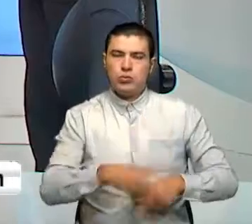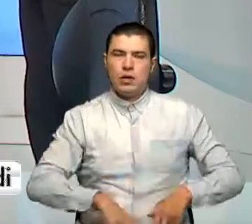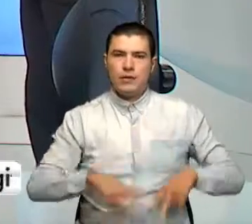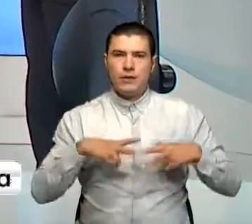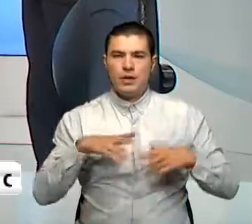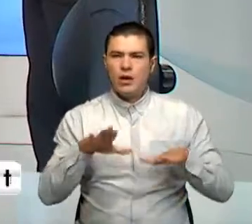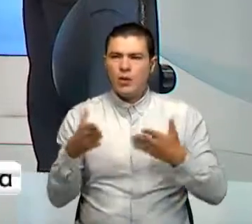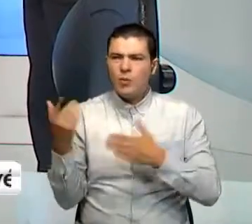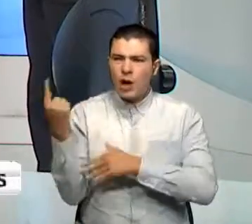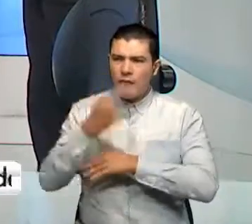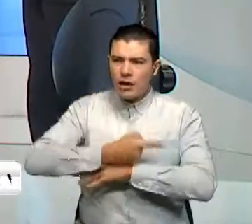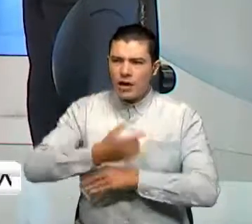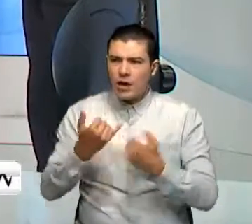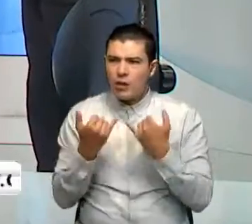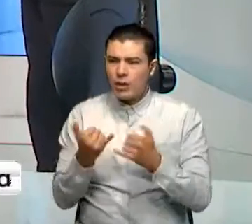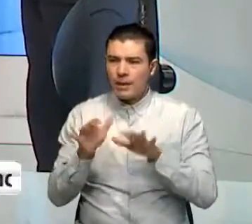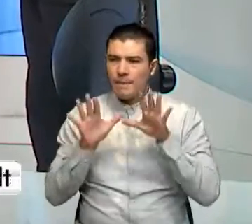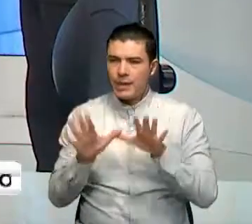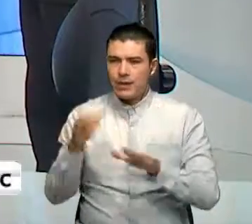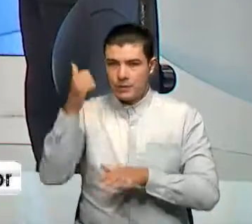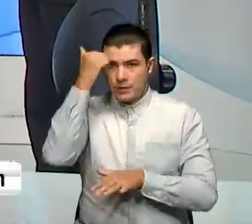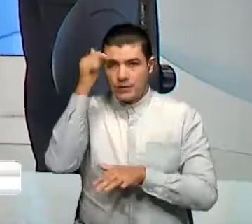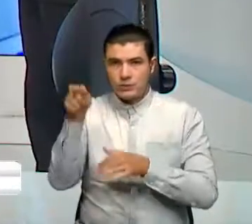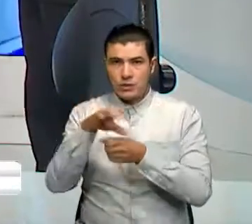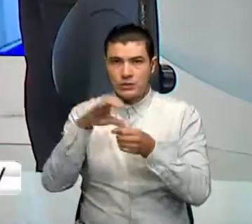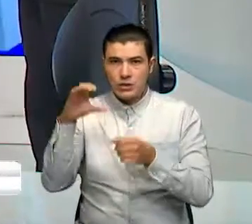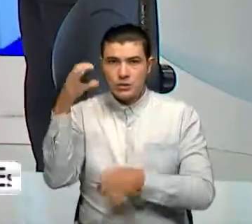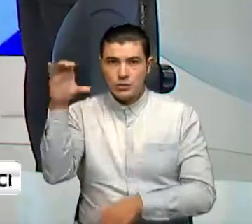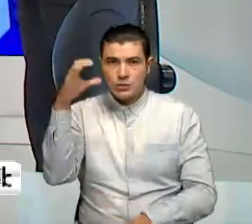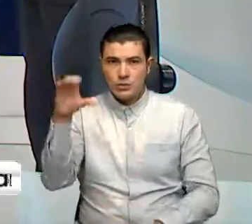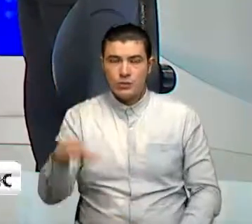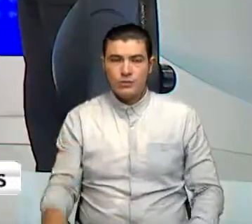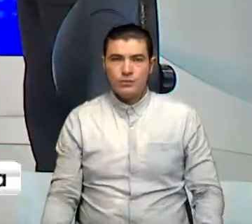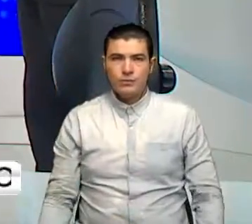esta jornada de paro de docentes en la ciudad de cúcuta adelante